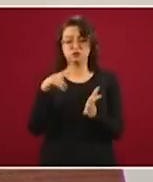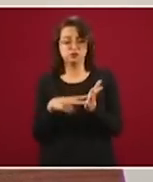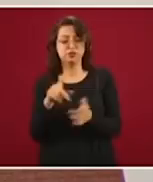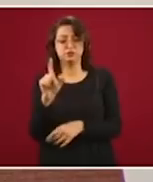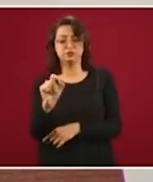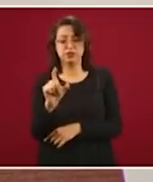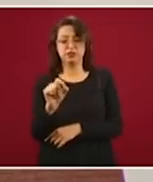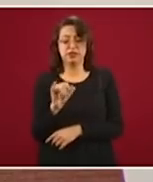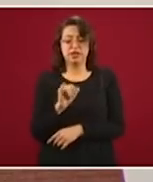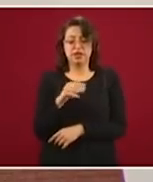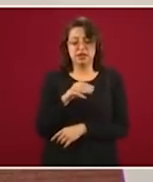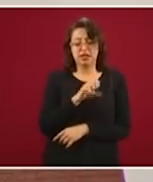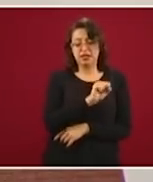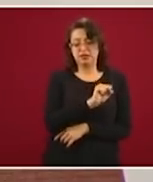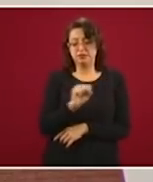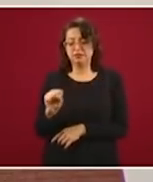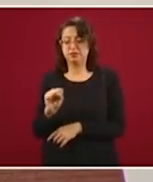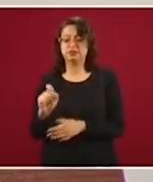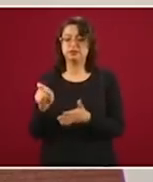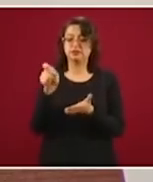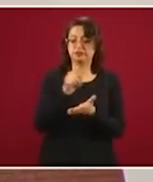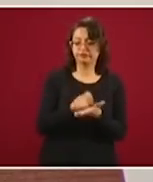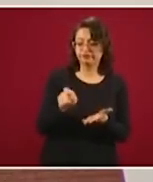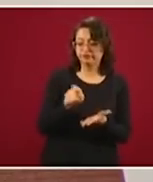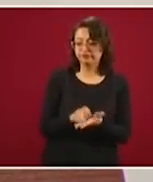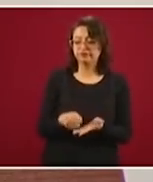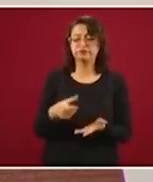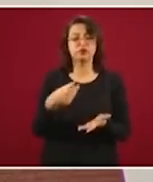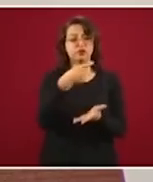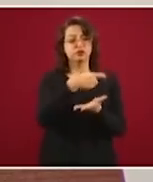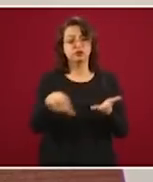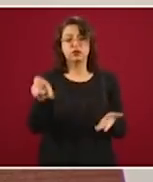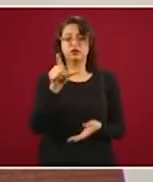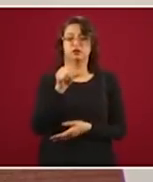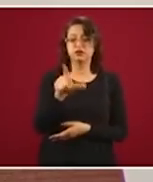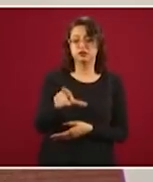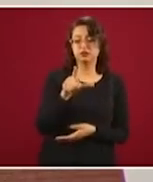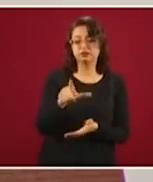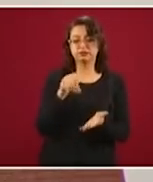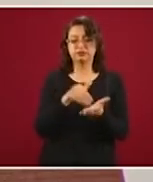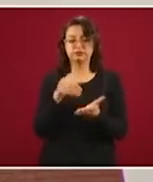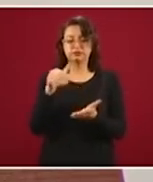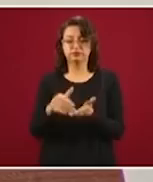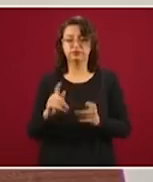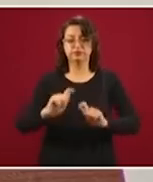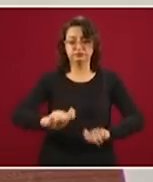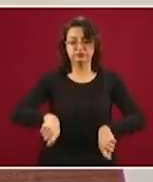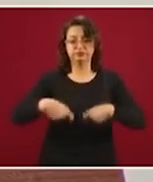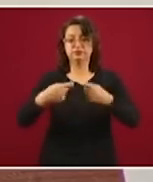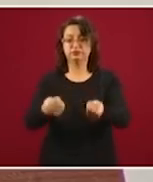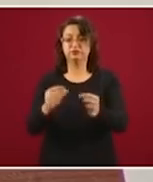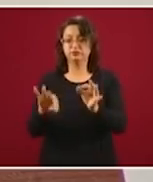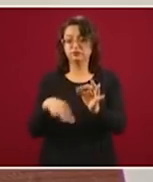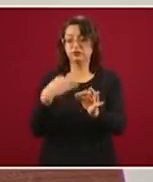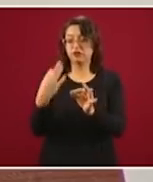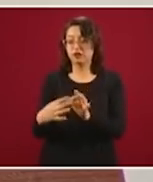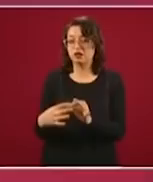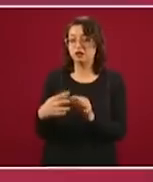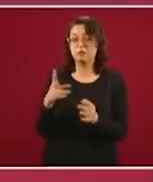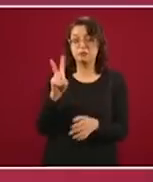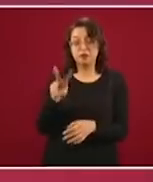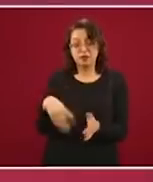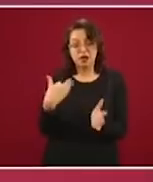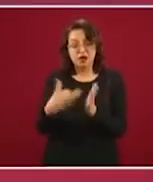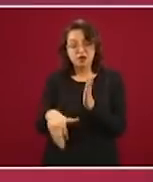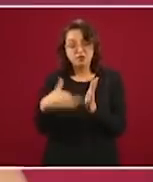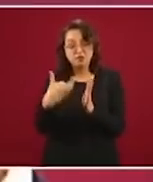ha intercambiado recetas por cerca de 17 millones de recetas entregadas. Si tuviéramos un problema de desabasto, pues significaría que